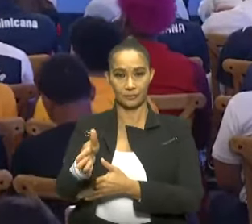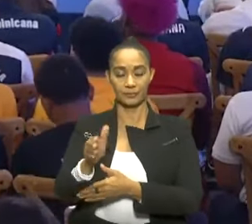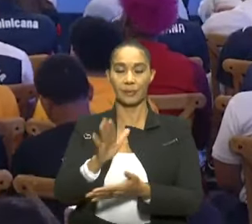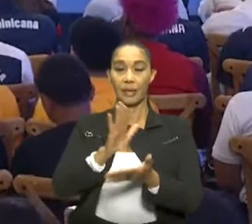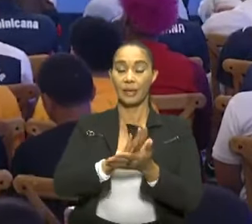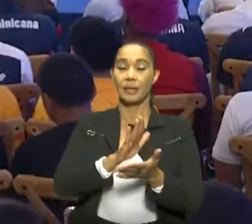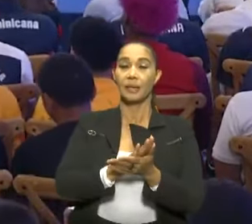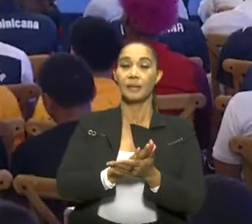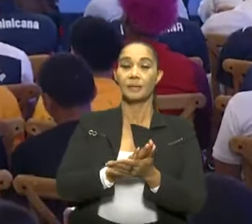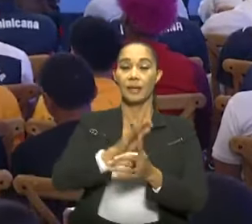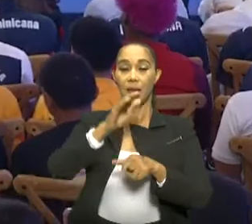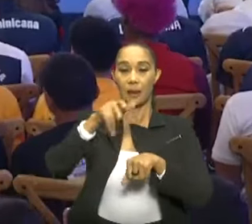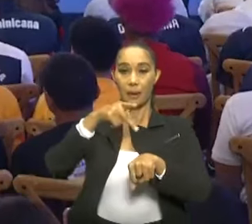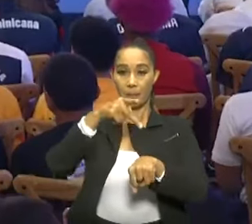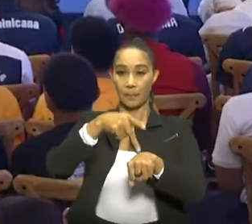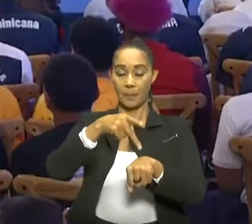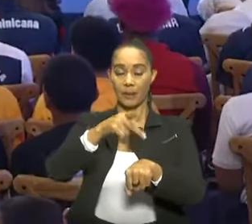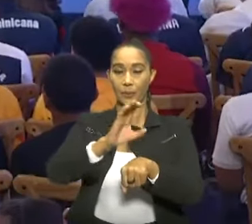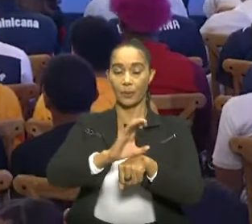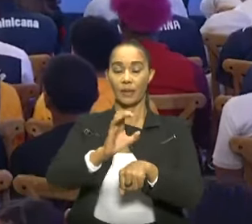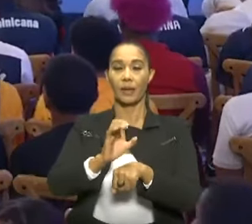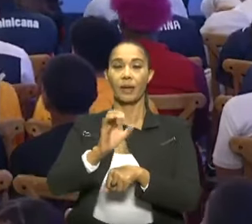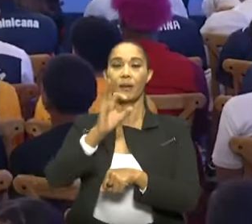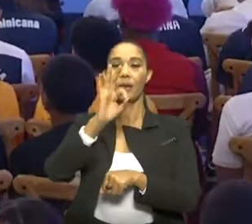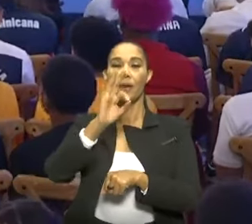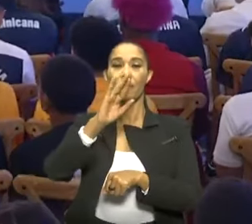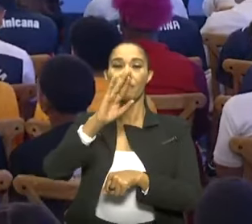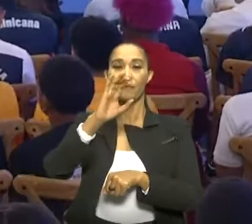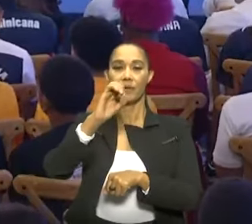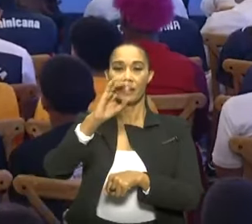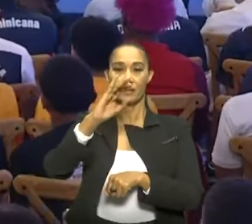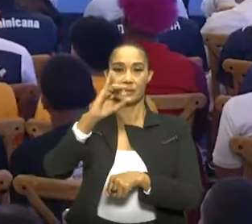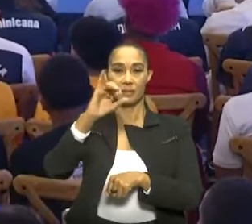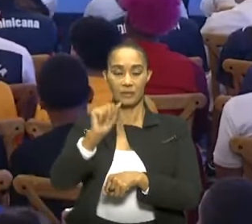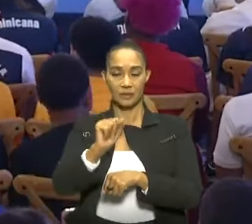Liceo Parroquial Francisco Downes.